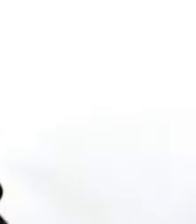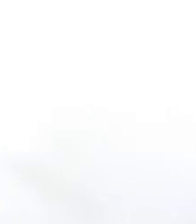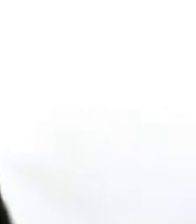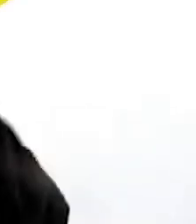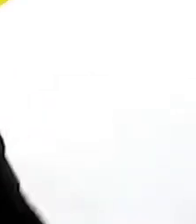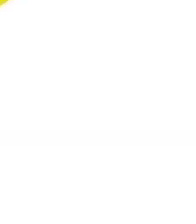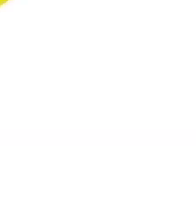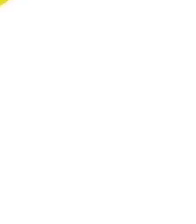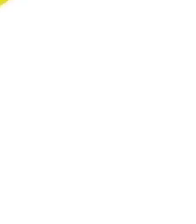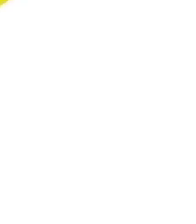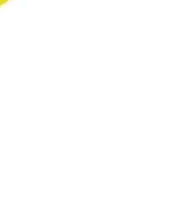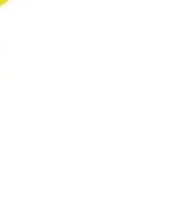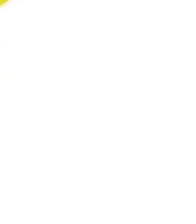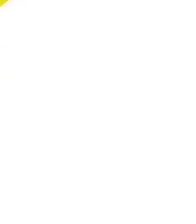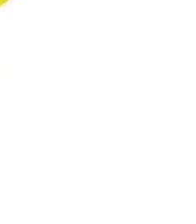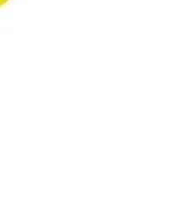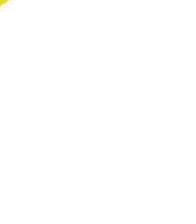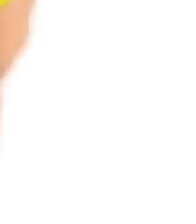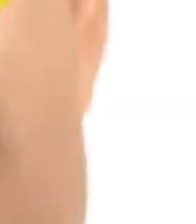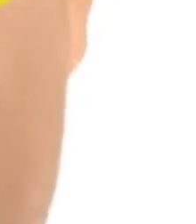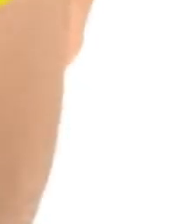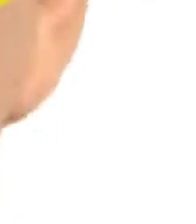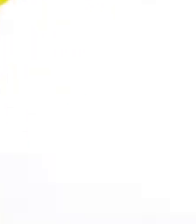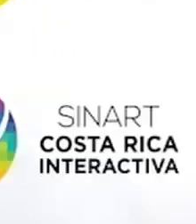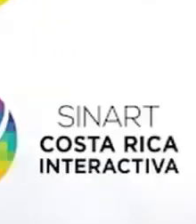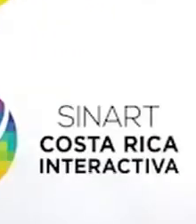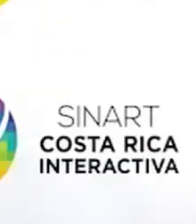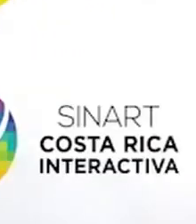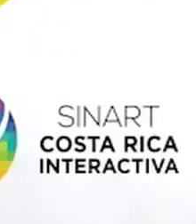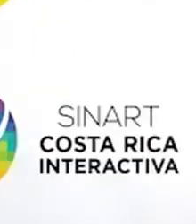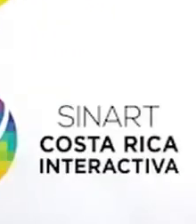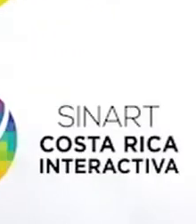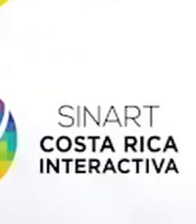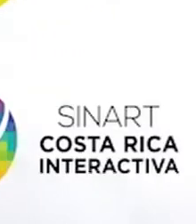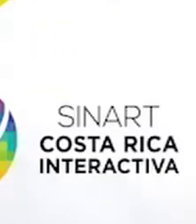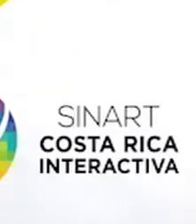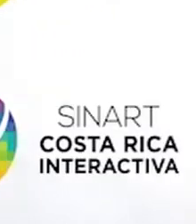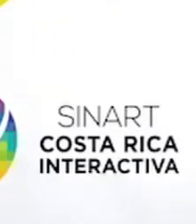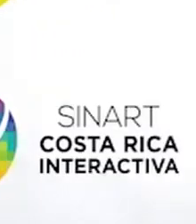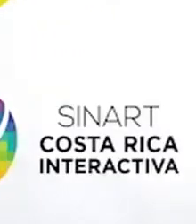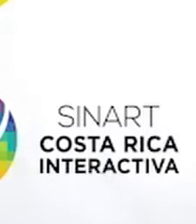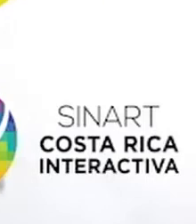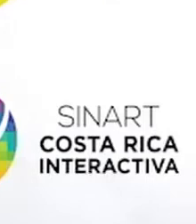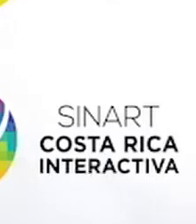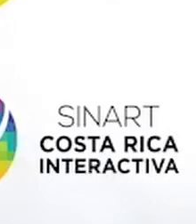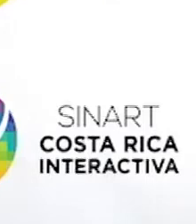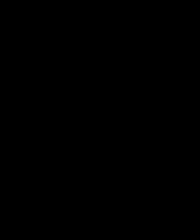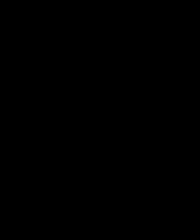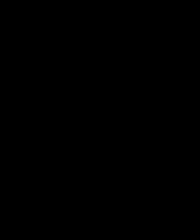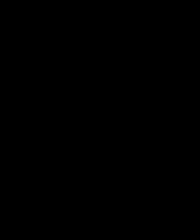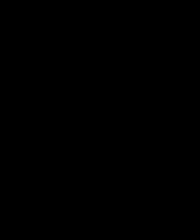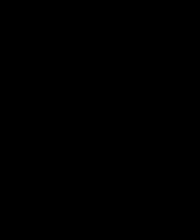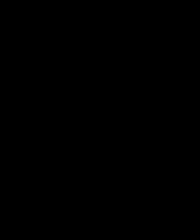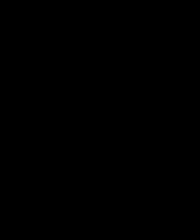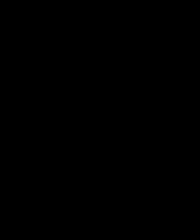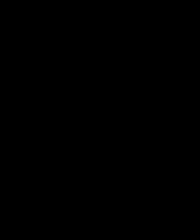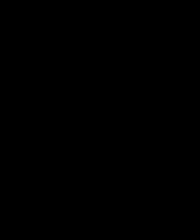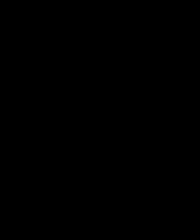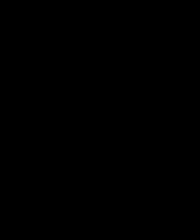Rica Televisión, 101.5 Costa Rica Radio y CINART Digital. No se lo pierda.